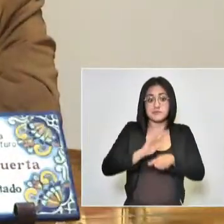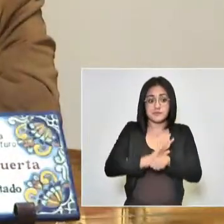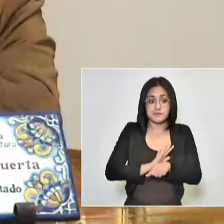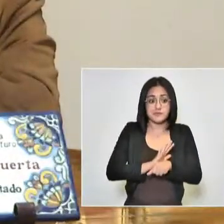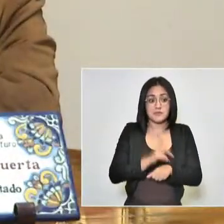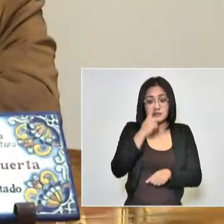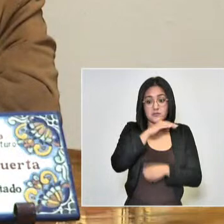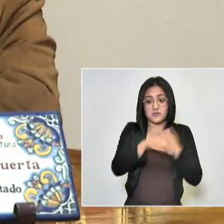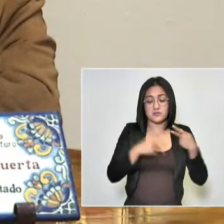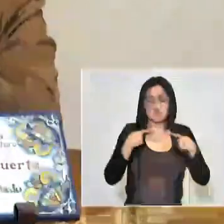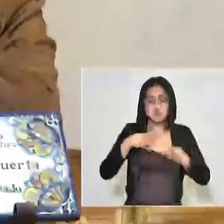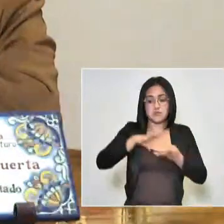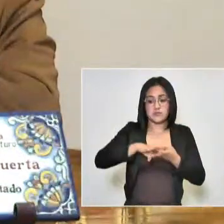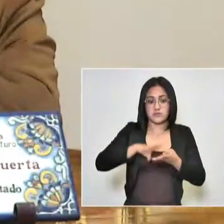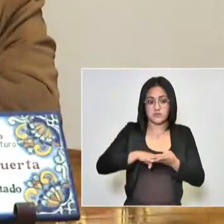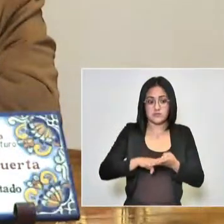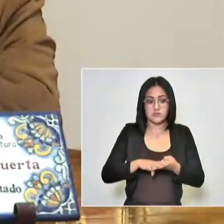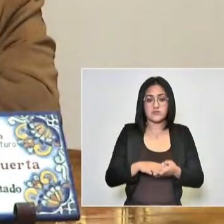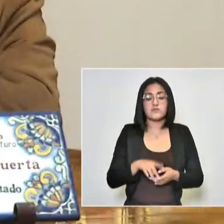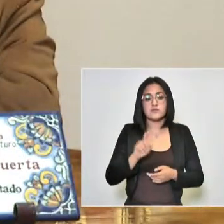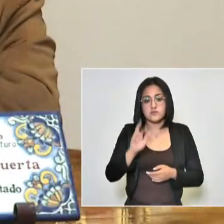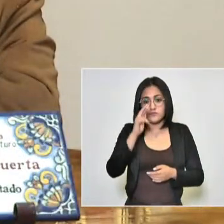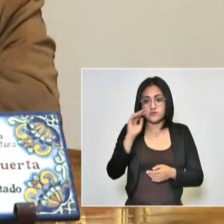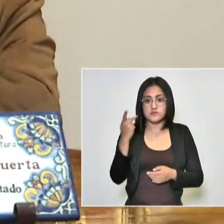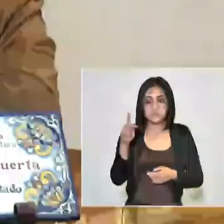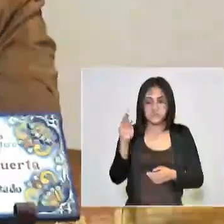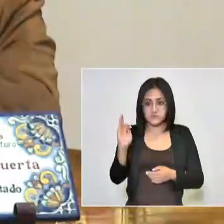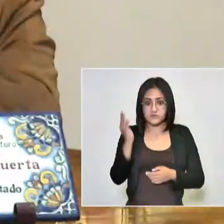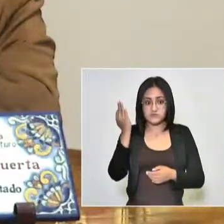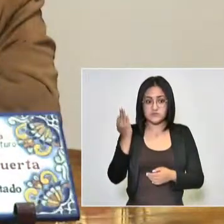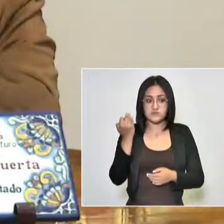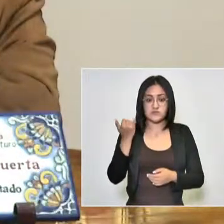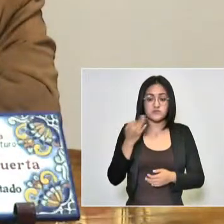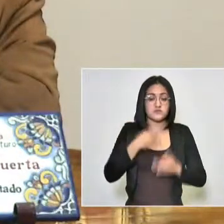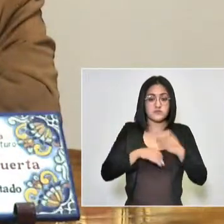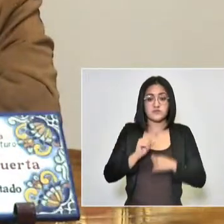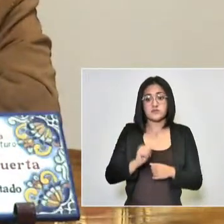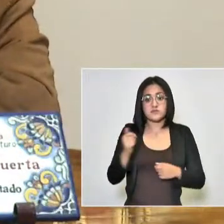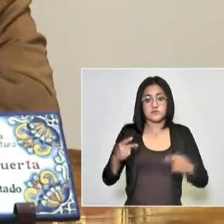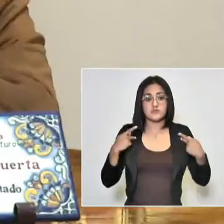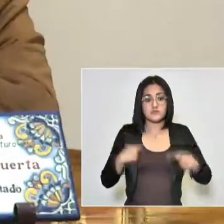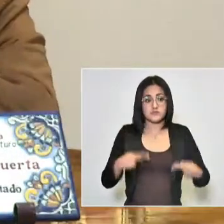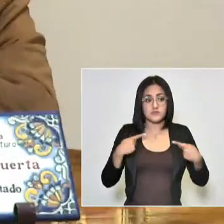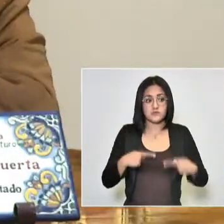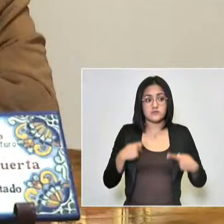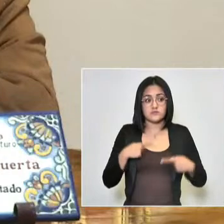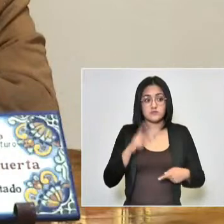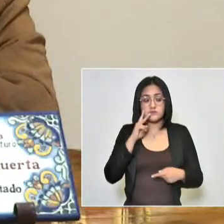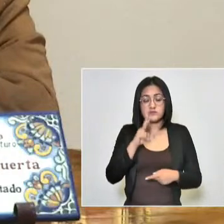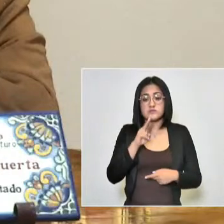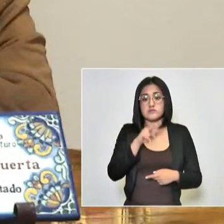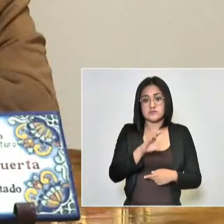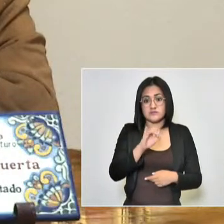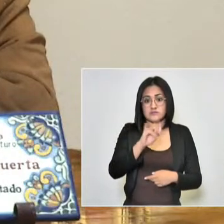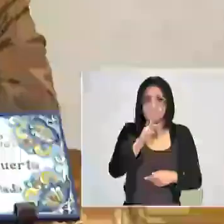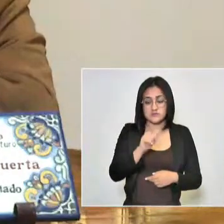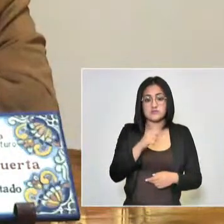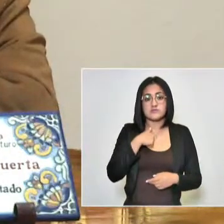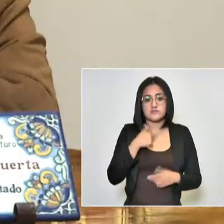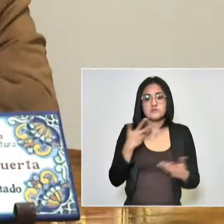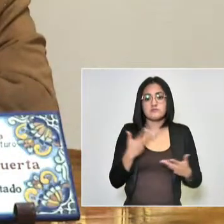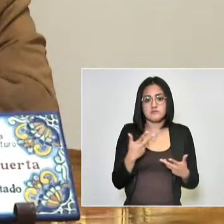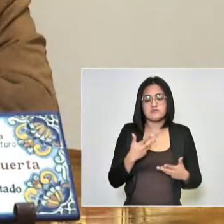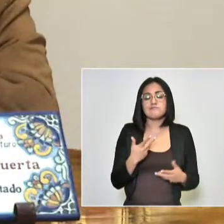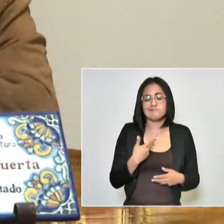reconocida por la Federación y por todos los que han visto al CIEPA como lo que hicimos